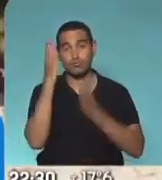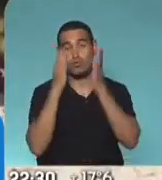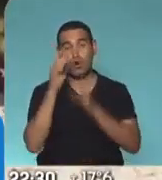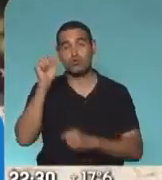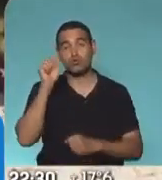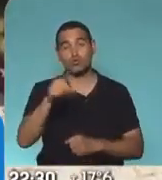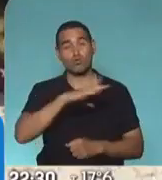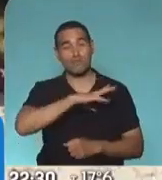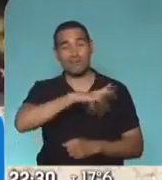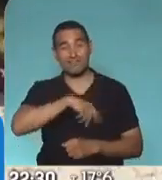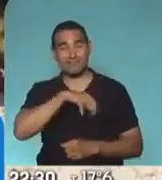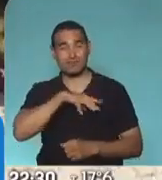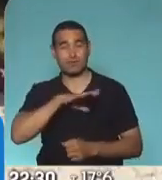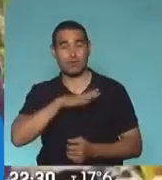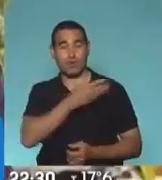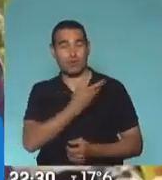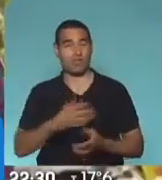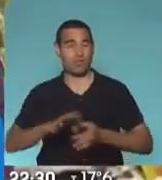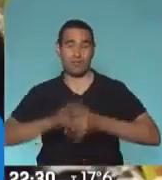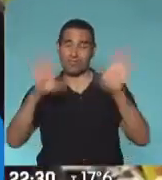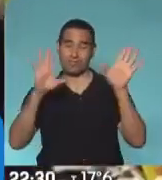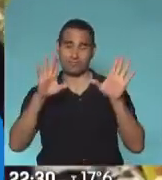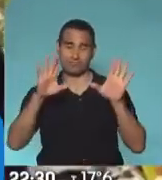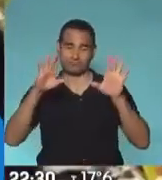un Estado palestino independiente.